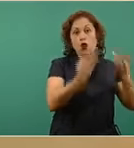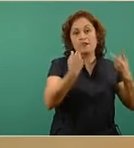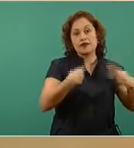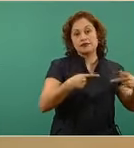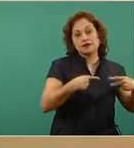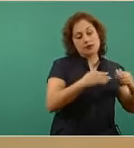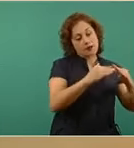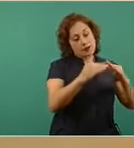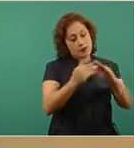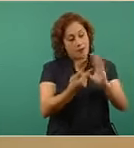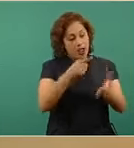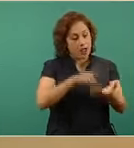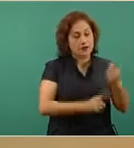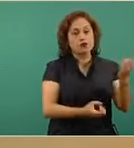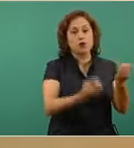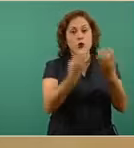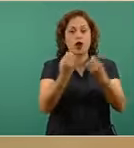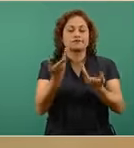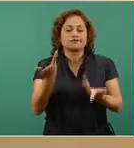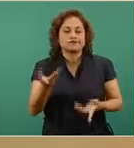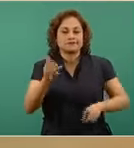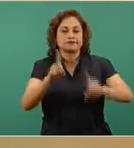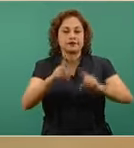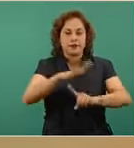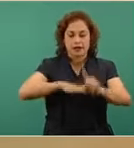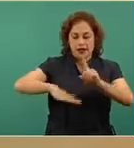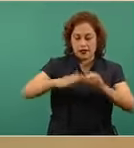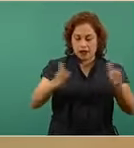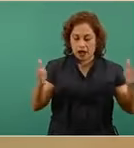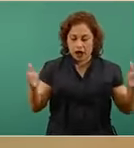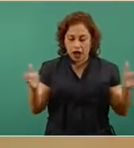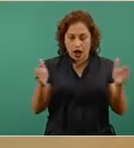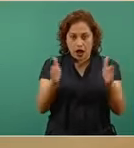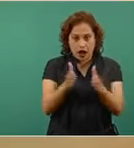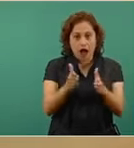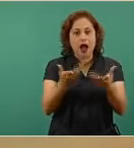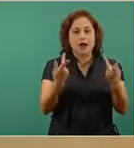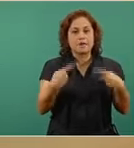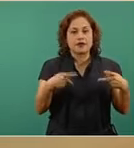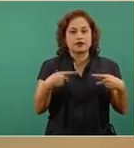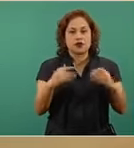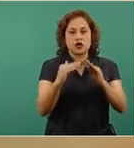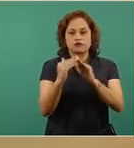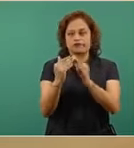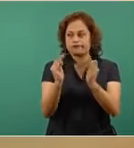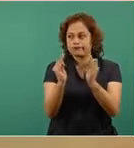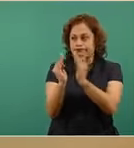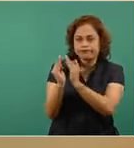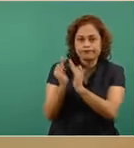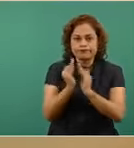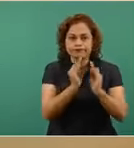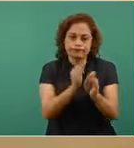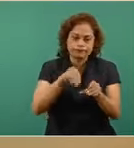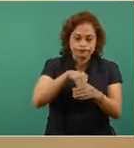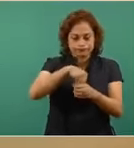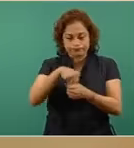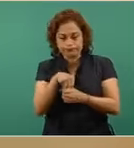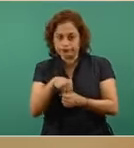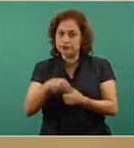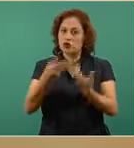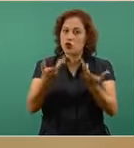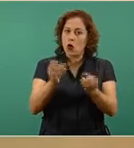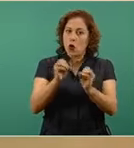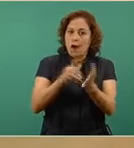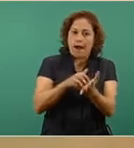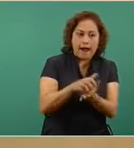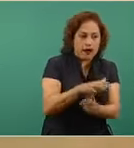densidad. Estamos más juntos, más apretados, las casas están más próximas unas a otras, las personas que salen al espacio público,